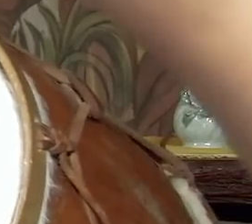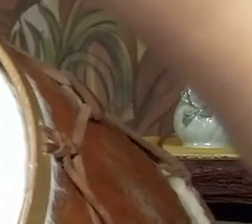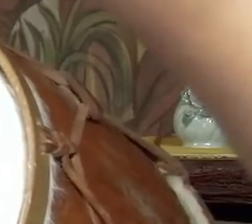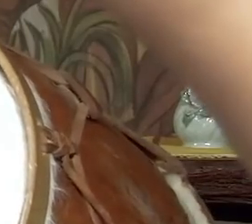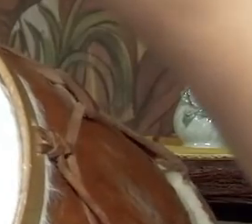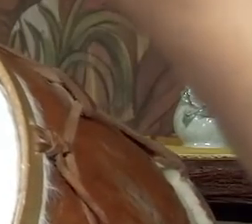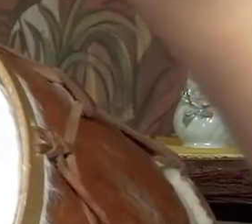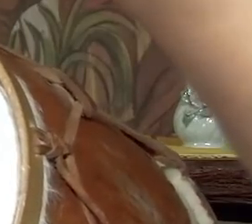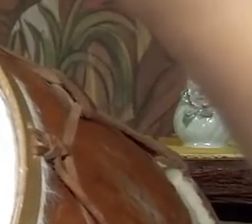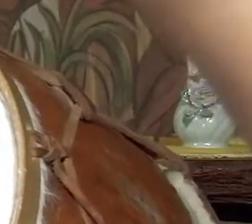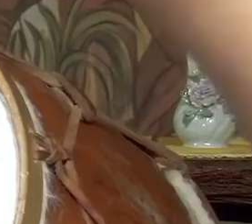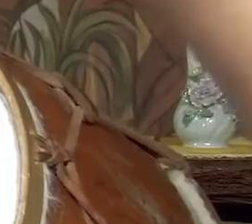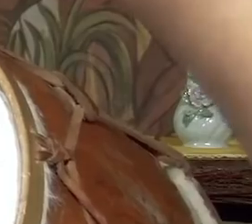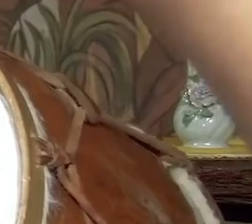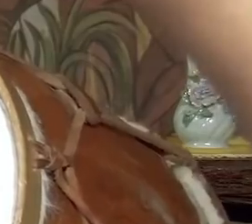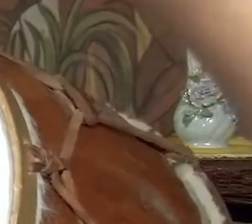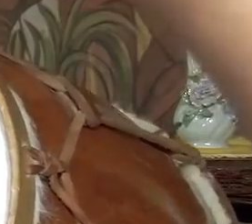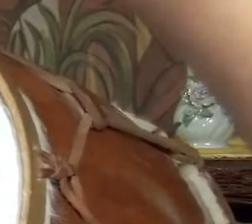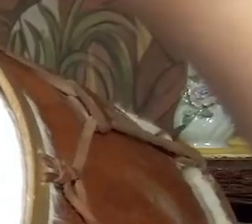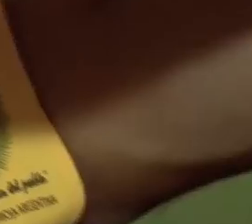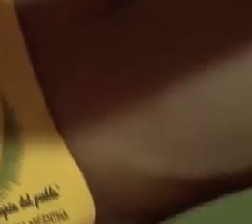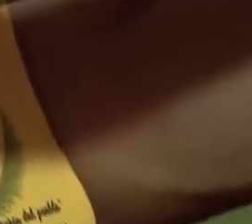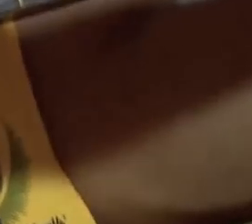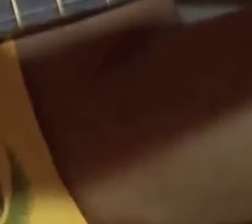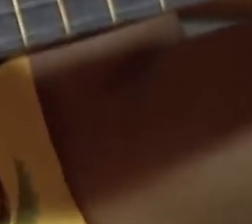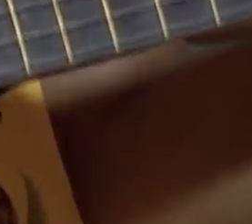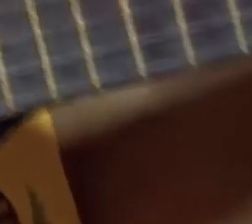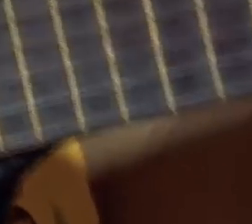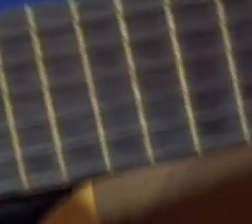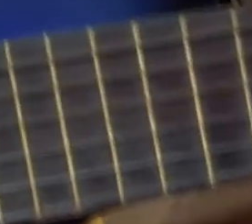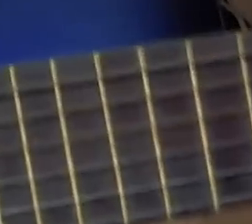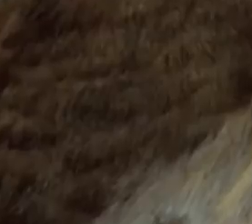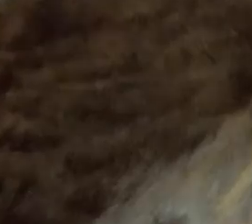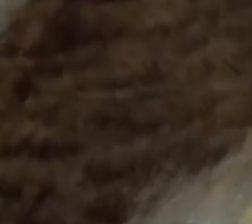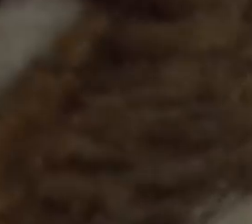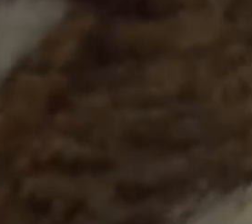Los cuatro mártires, Enrique y sus